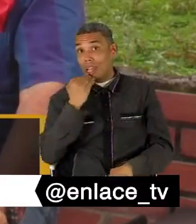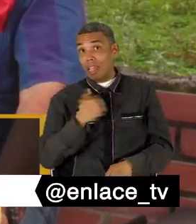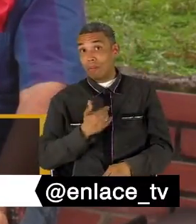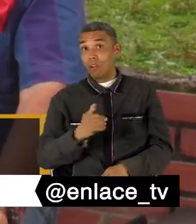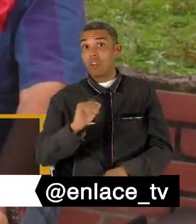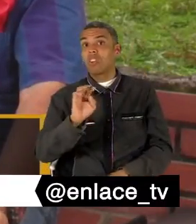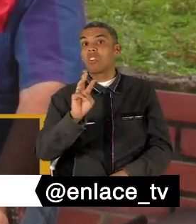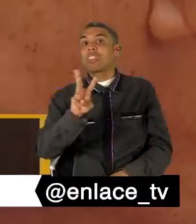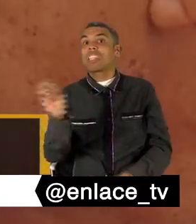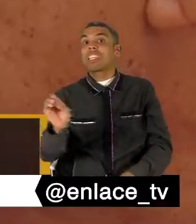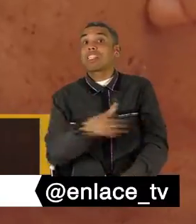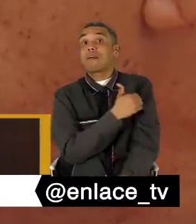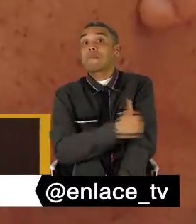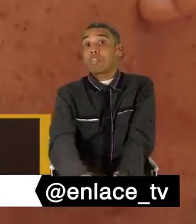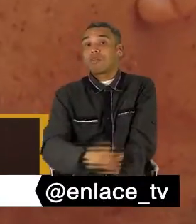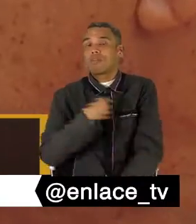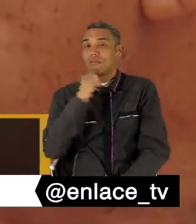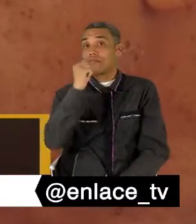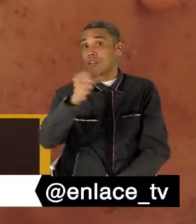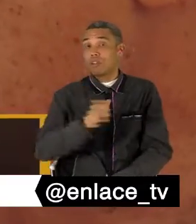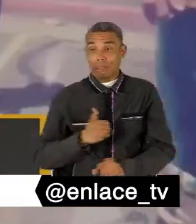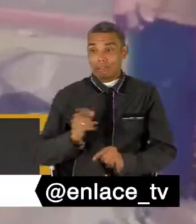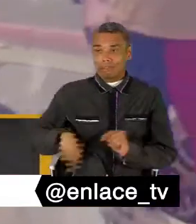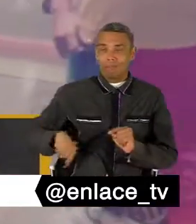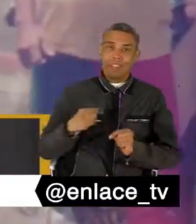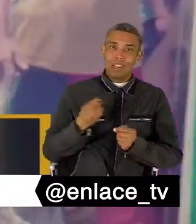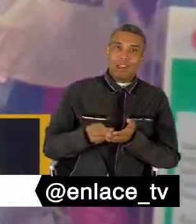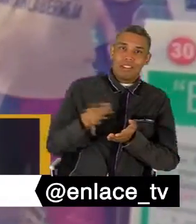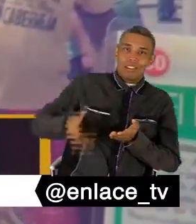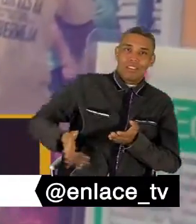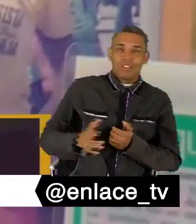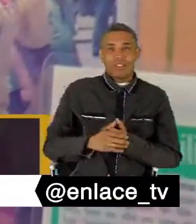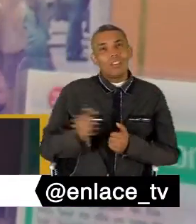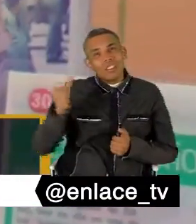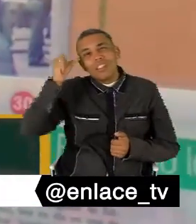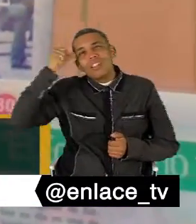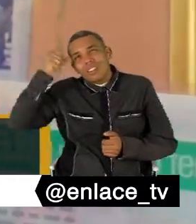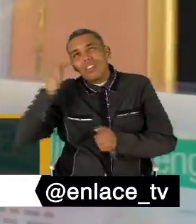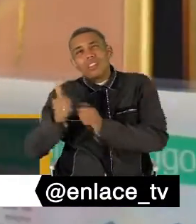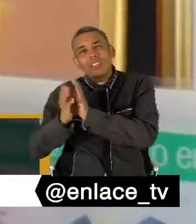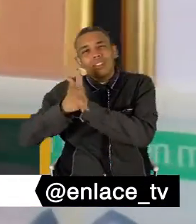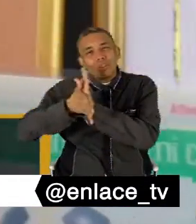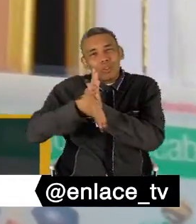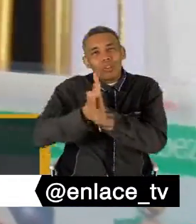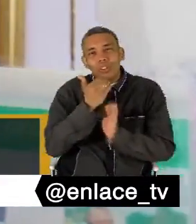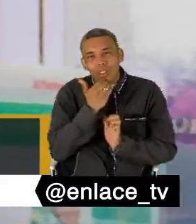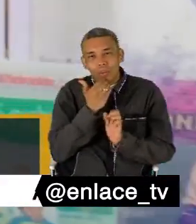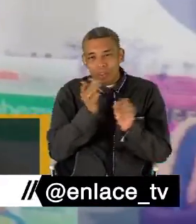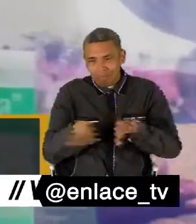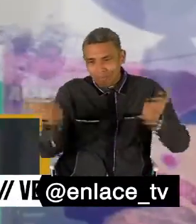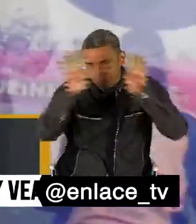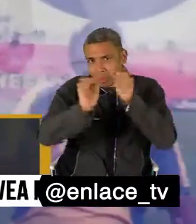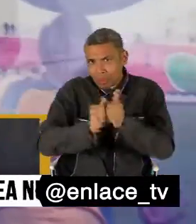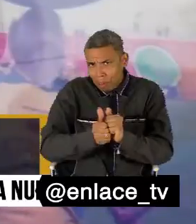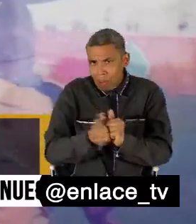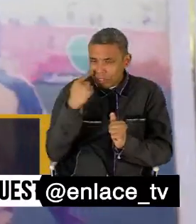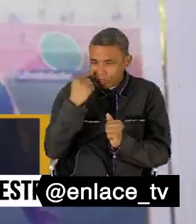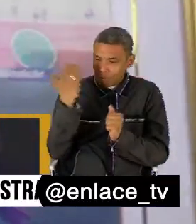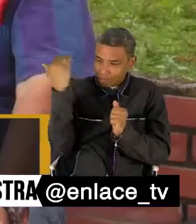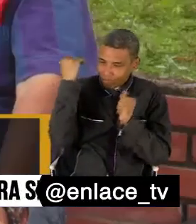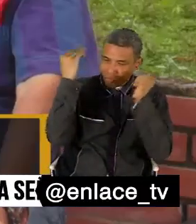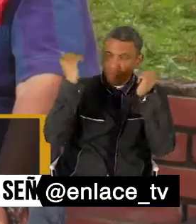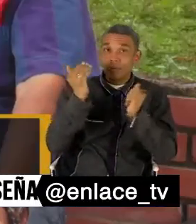desorbitante, muy, muy costosa. Con estas vivencias, Alonso Trillos Vélez hace recordar lo importante que ha sido él para el deporte local. Y yo tenía uno de los